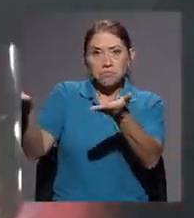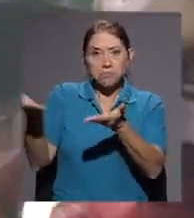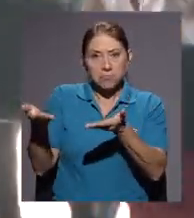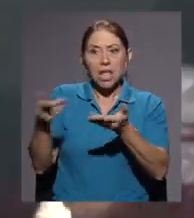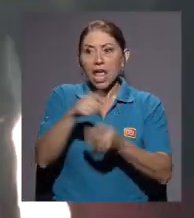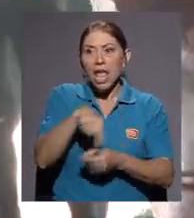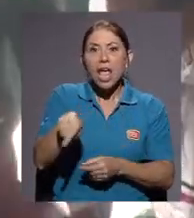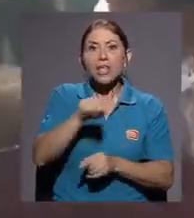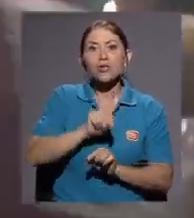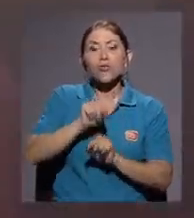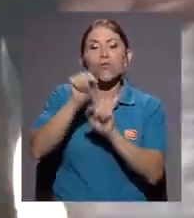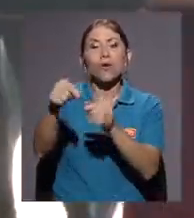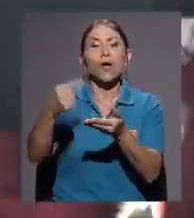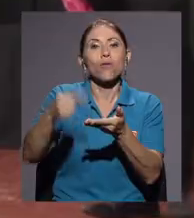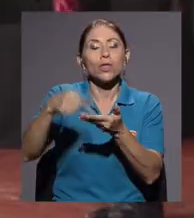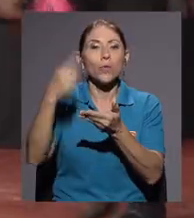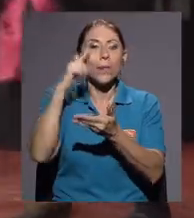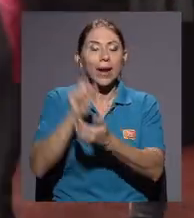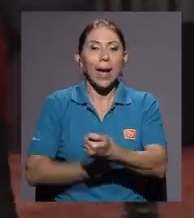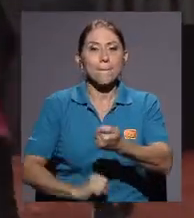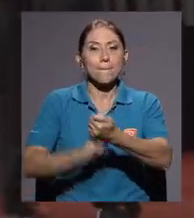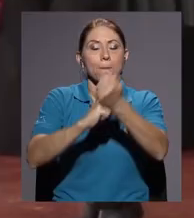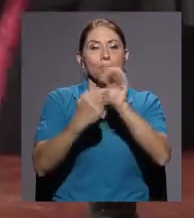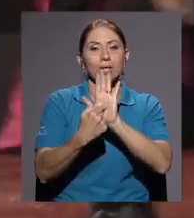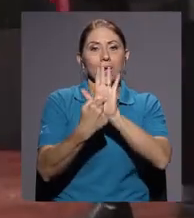Golfito para apoyar la expo.